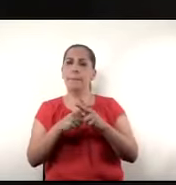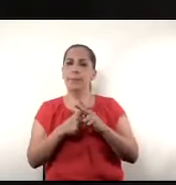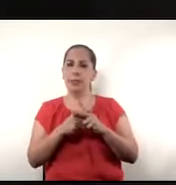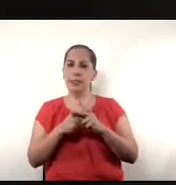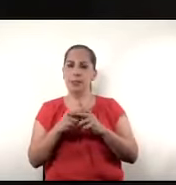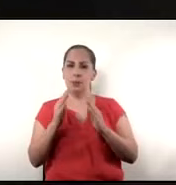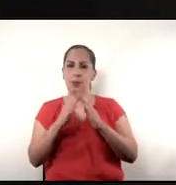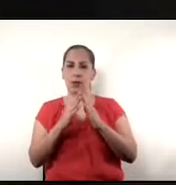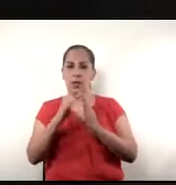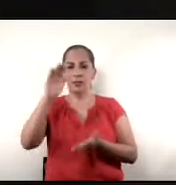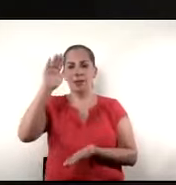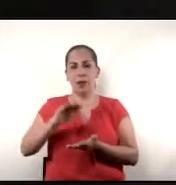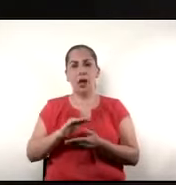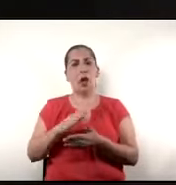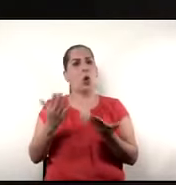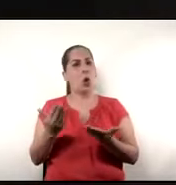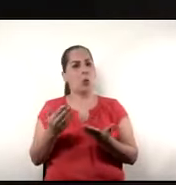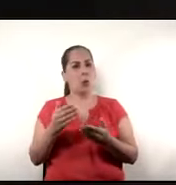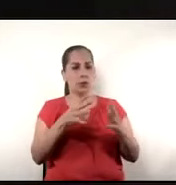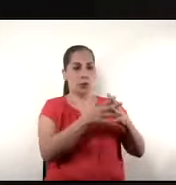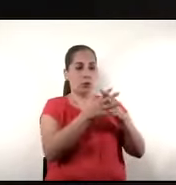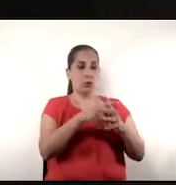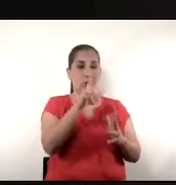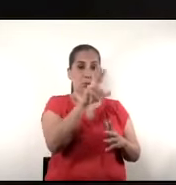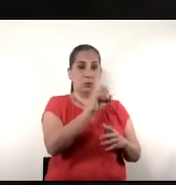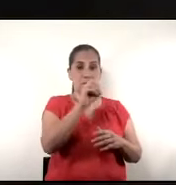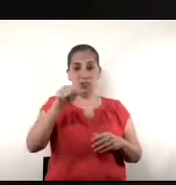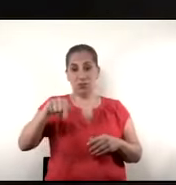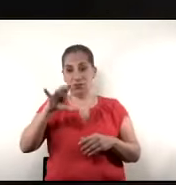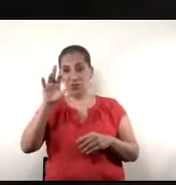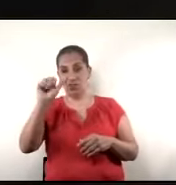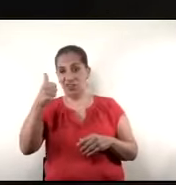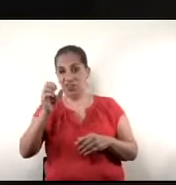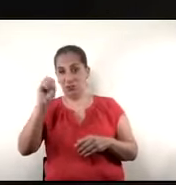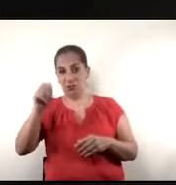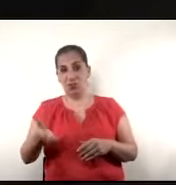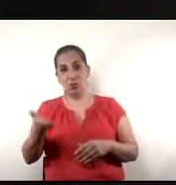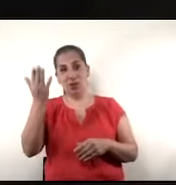paga el 3% y aquí en Costa Rica pagamos más del 10%.